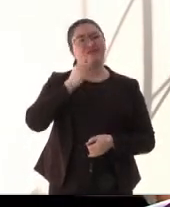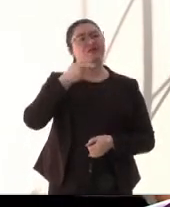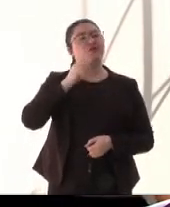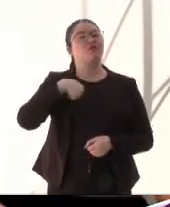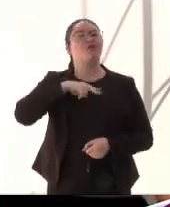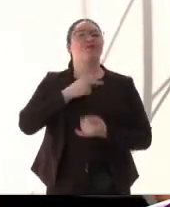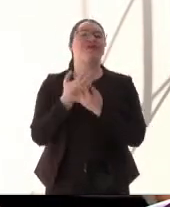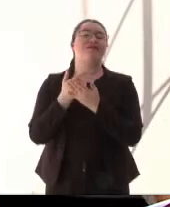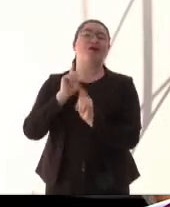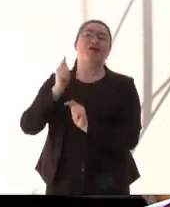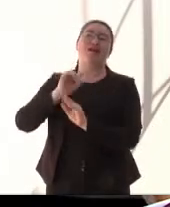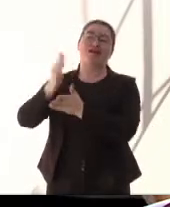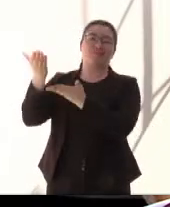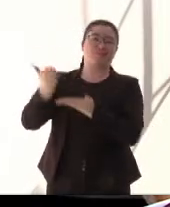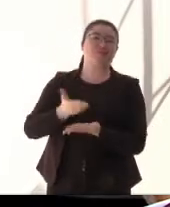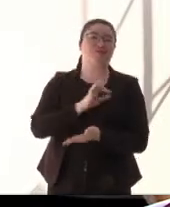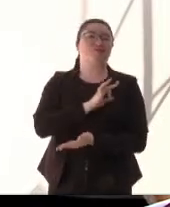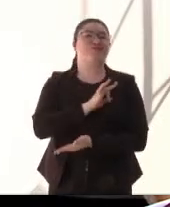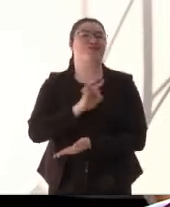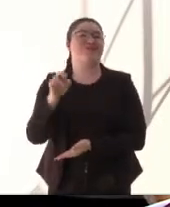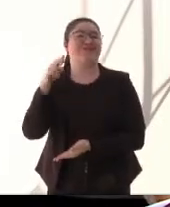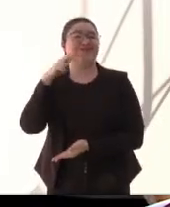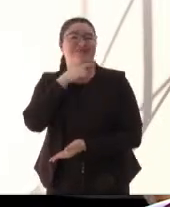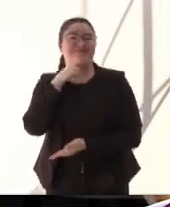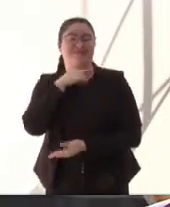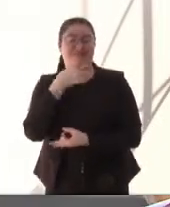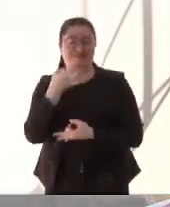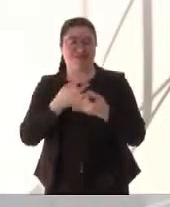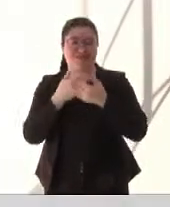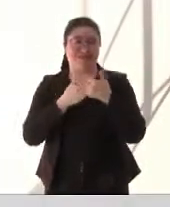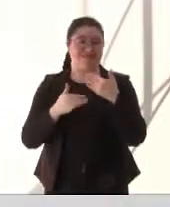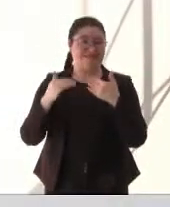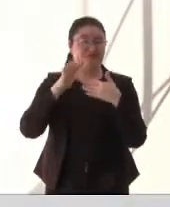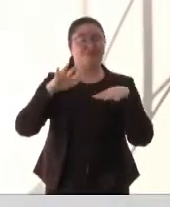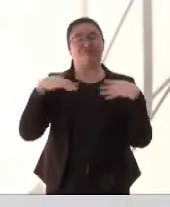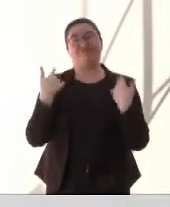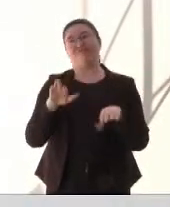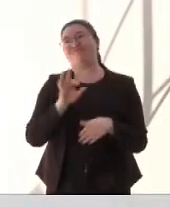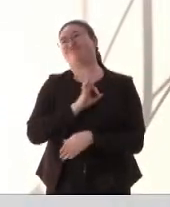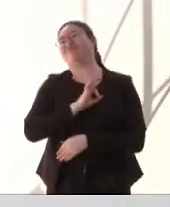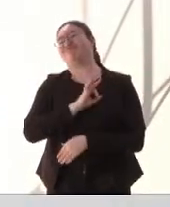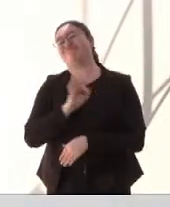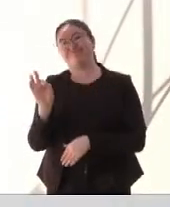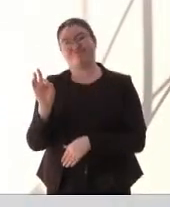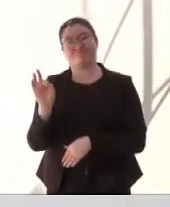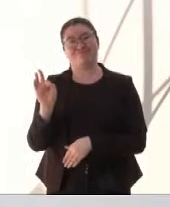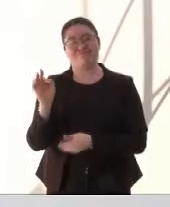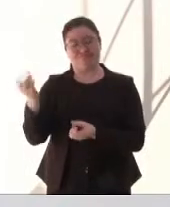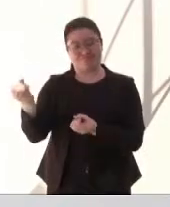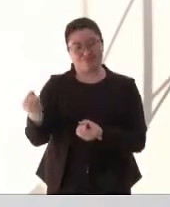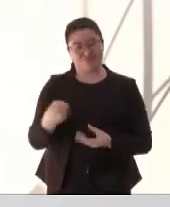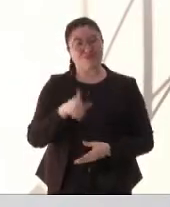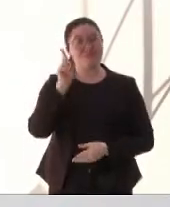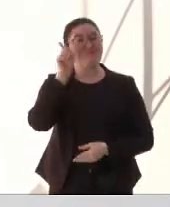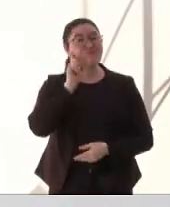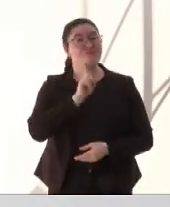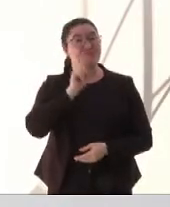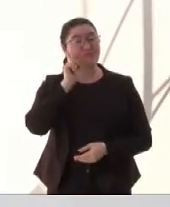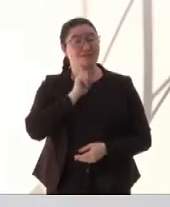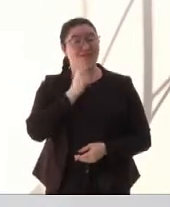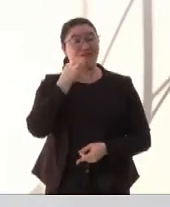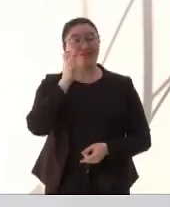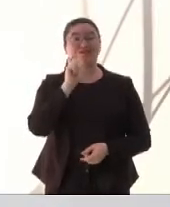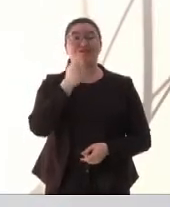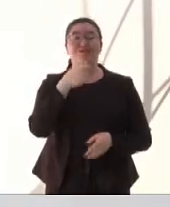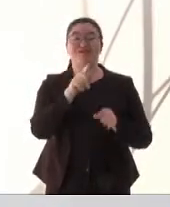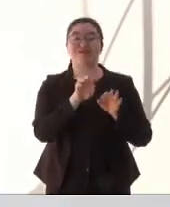esperar cuando sea posible en el Tribunal Superior que nos pueda dotar de esos jueces, que es la